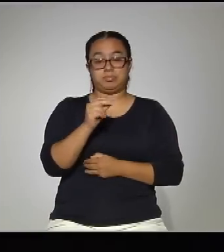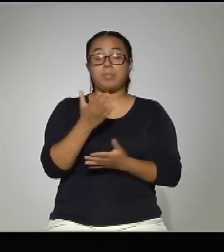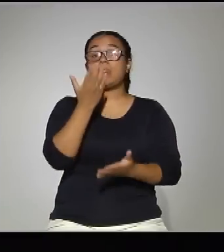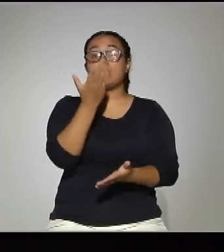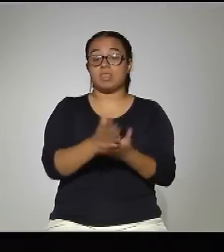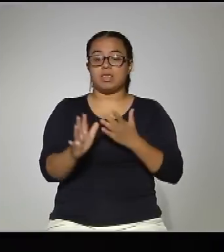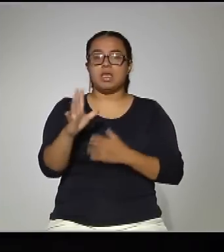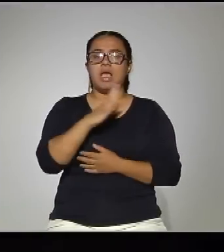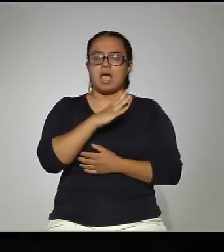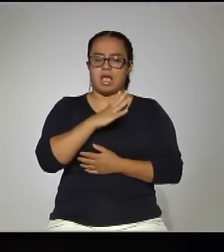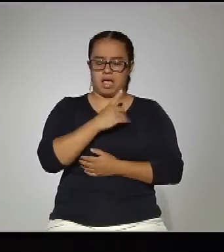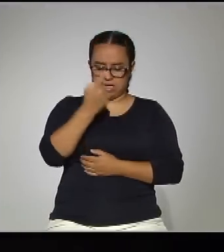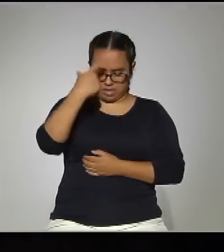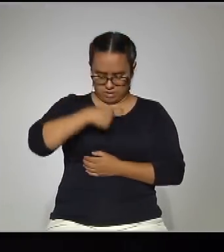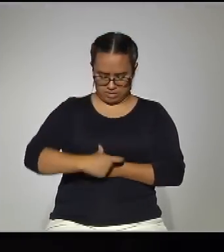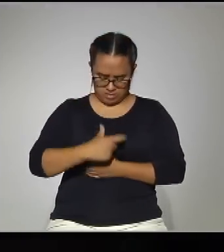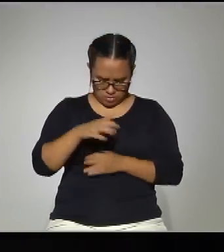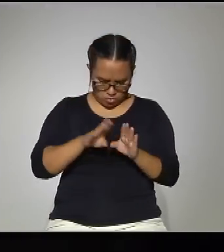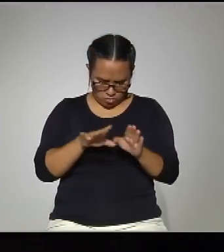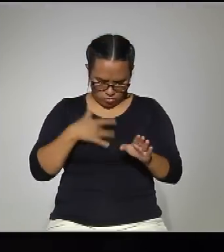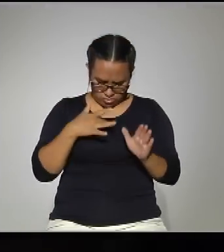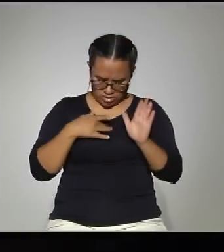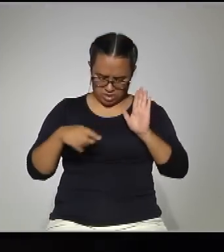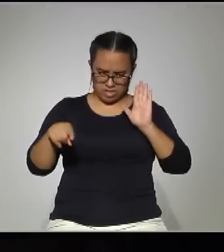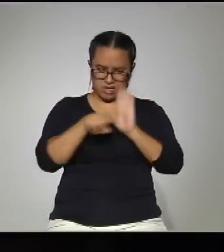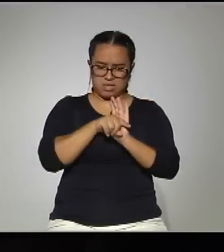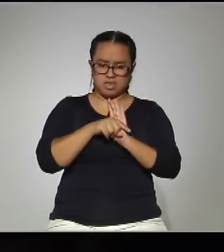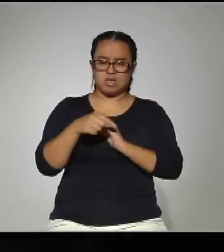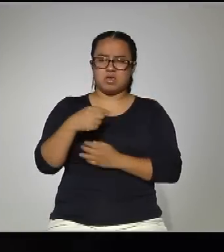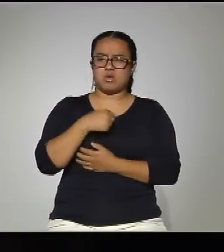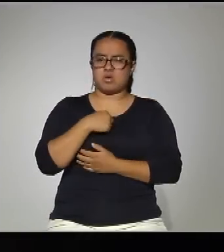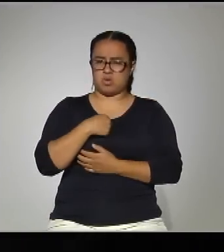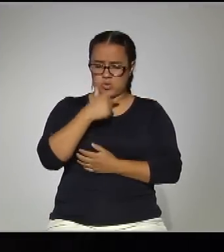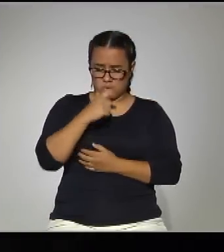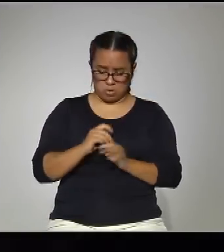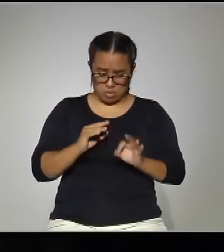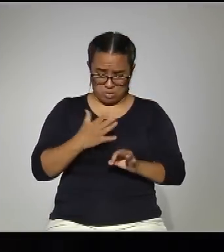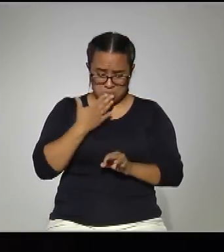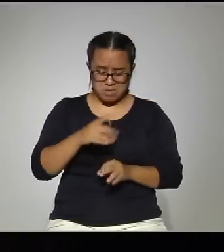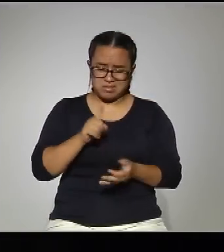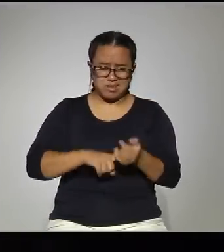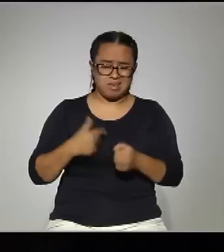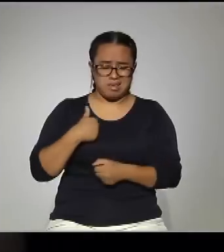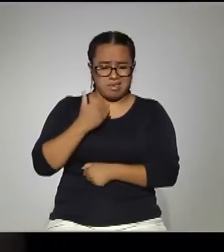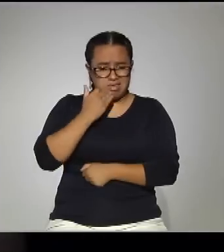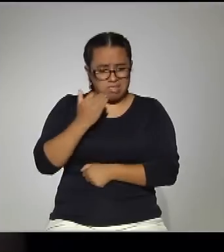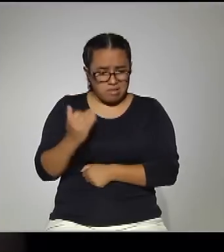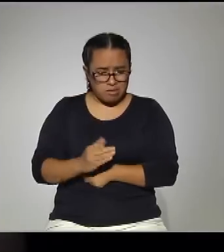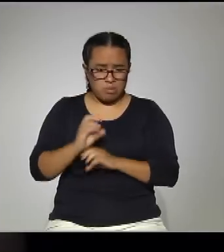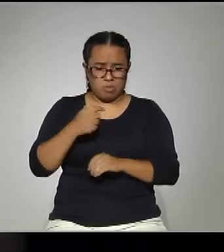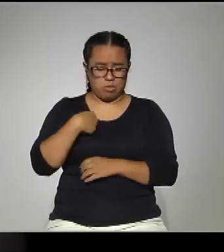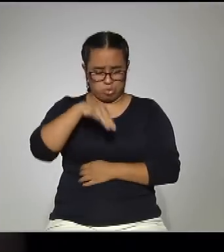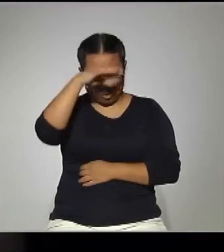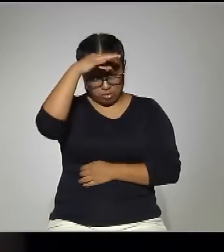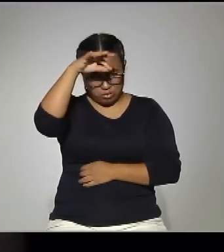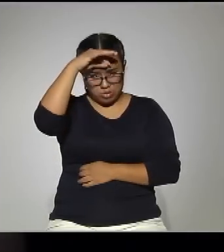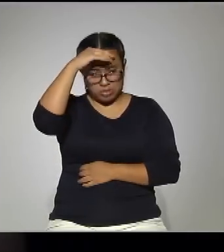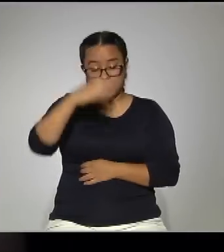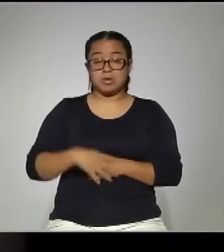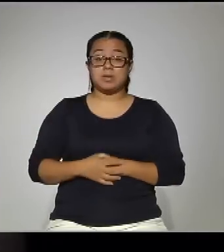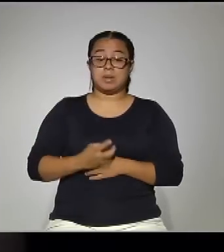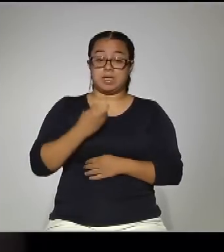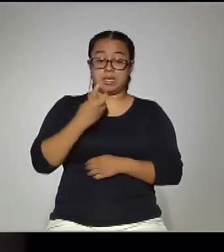poseen una autoimagen negativa, se perciben inadecuadas, defectuosas o inútiles. Causar